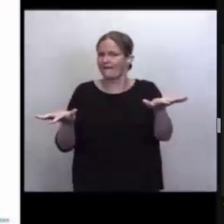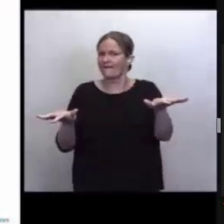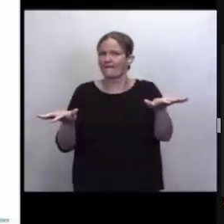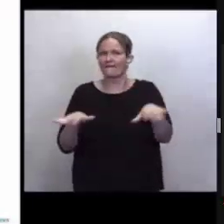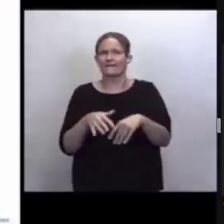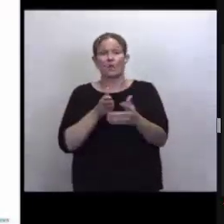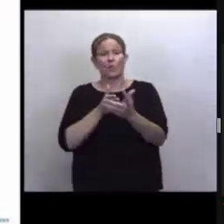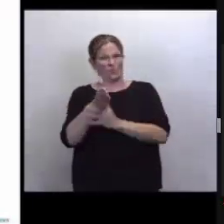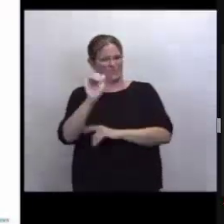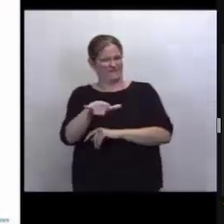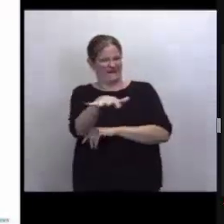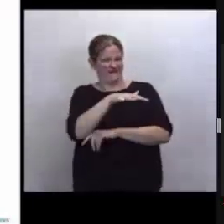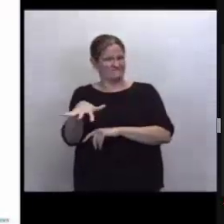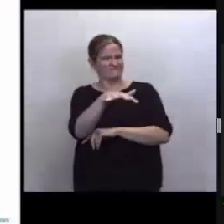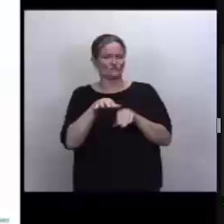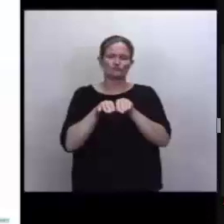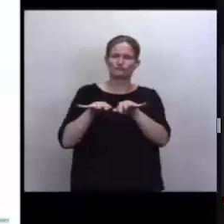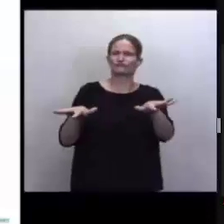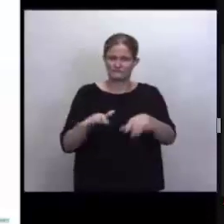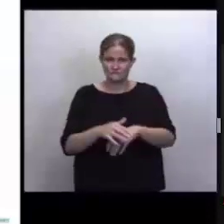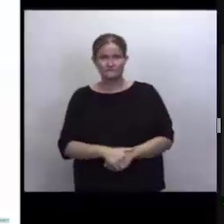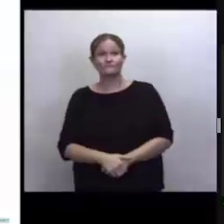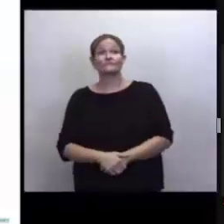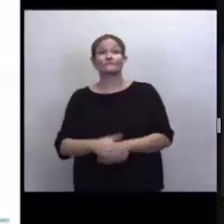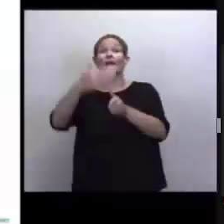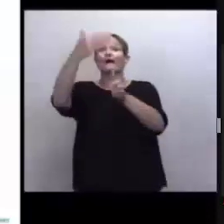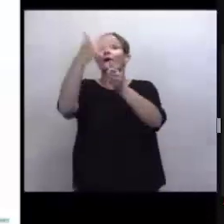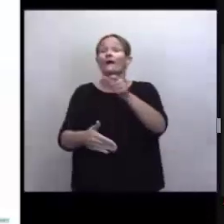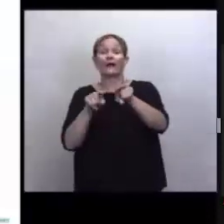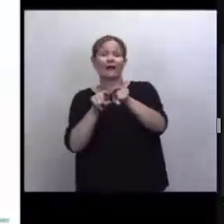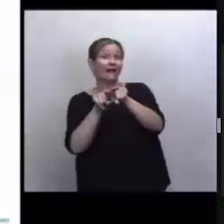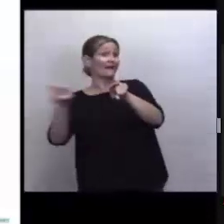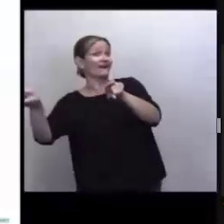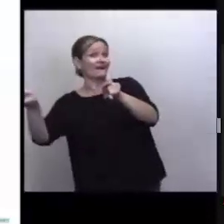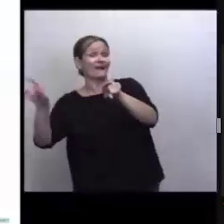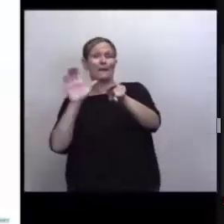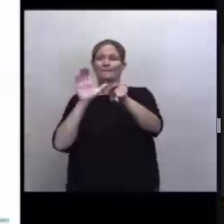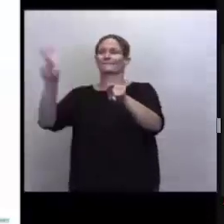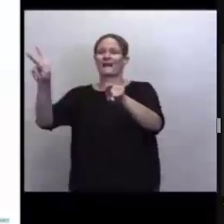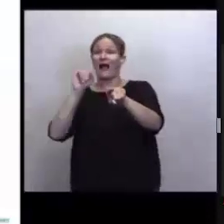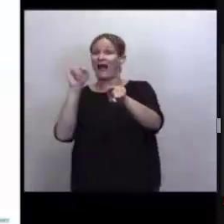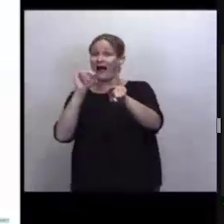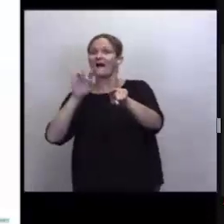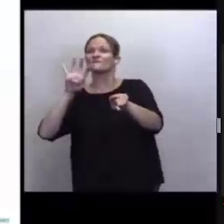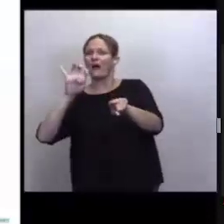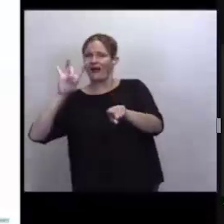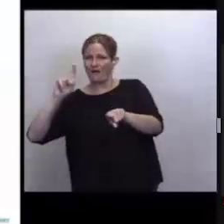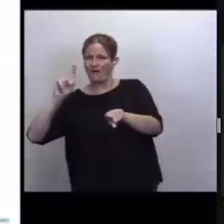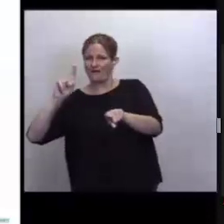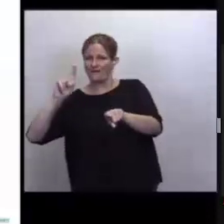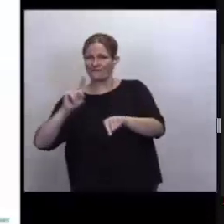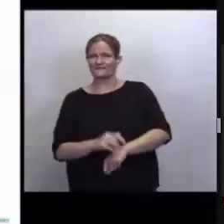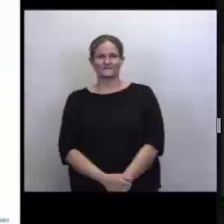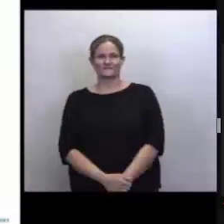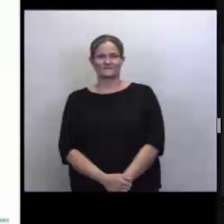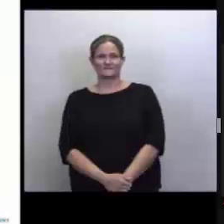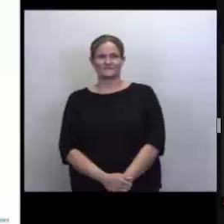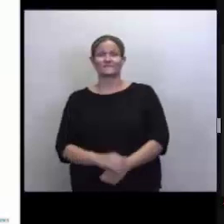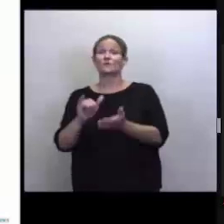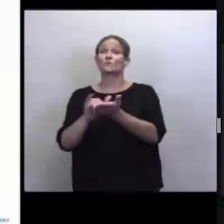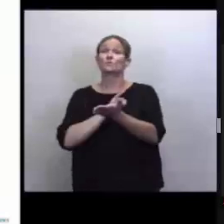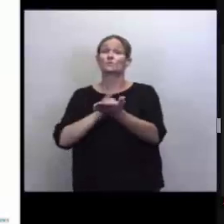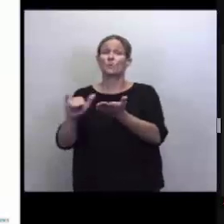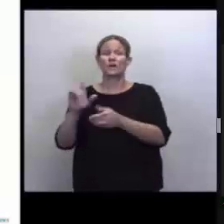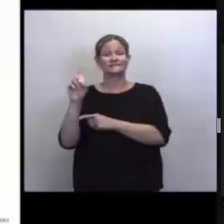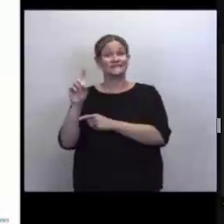La I-81 sería desviada a la I-481 según la alternativa de la red comunitaria.